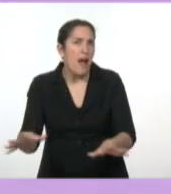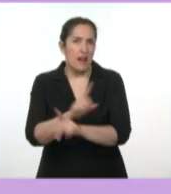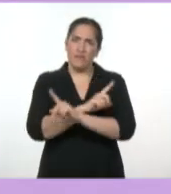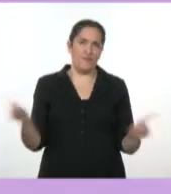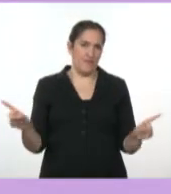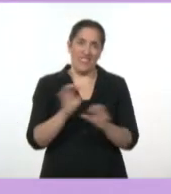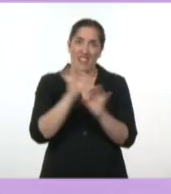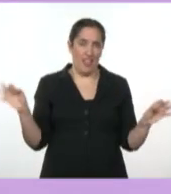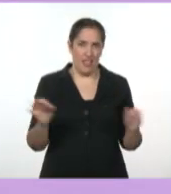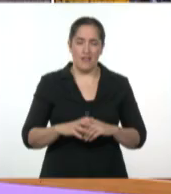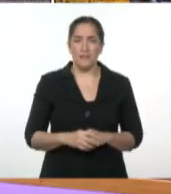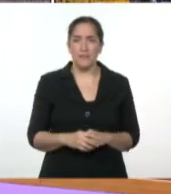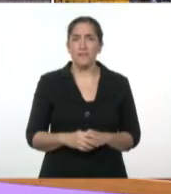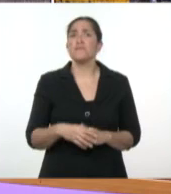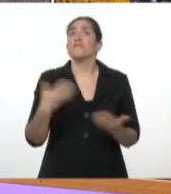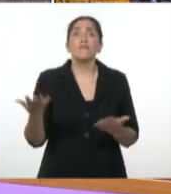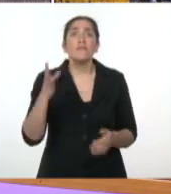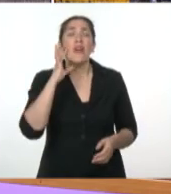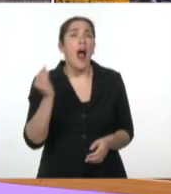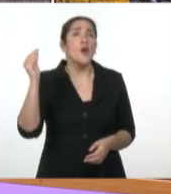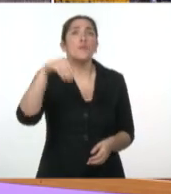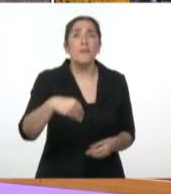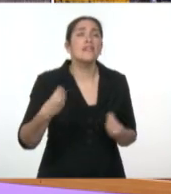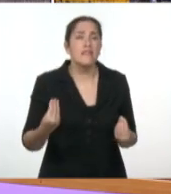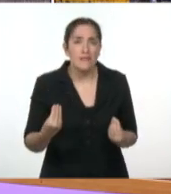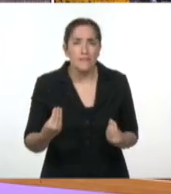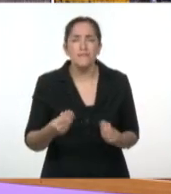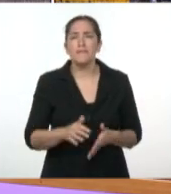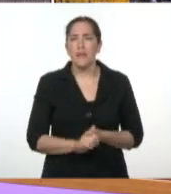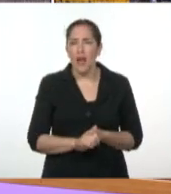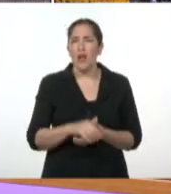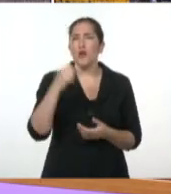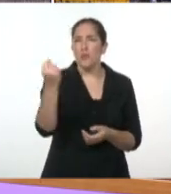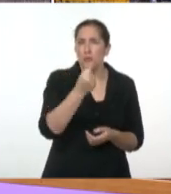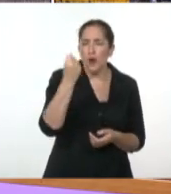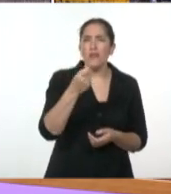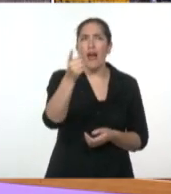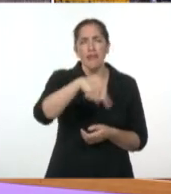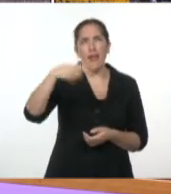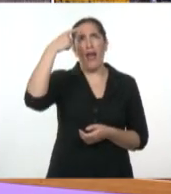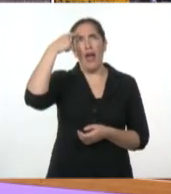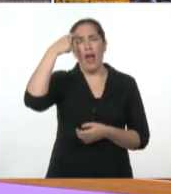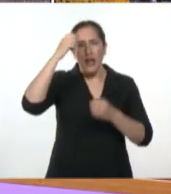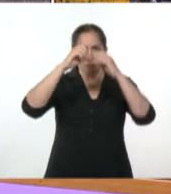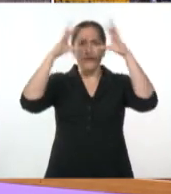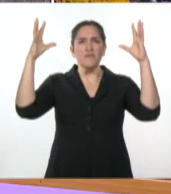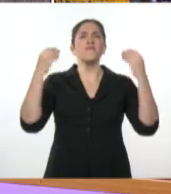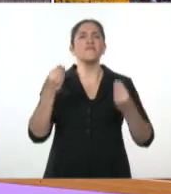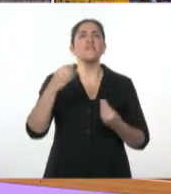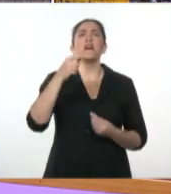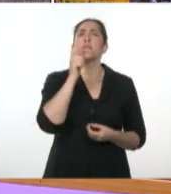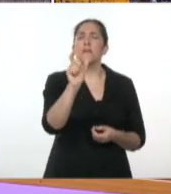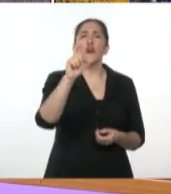¿Qué más tenemos para agregar, Juli? Bueno, me parece importantísimo incorporar un concepto que es la idea de consentimiento.